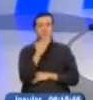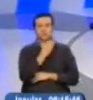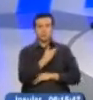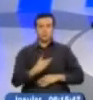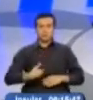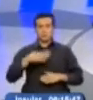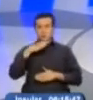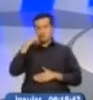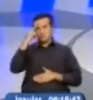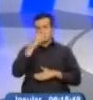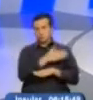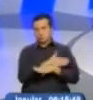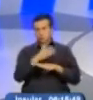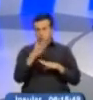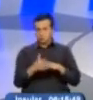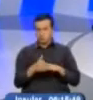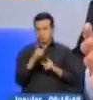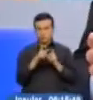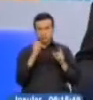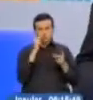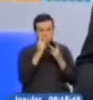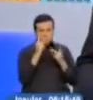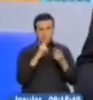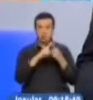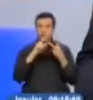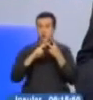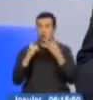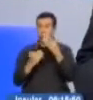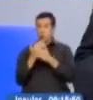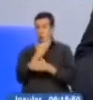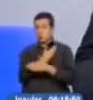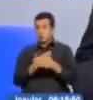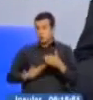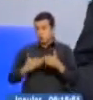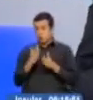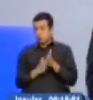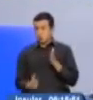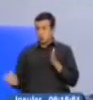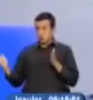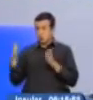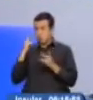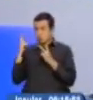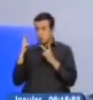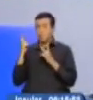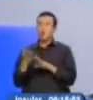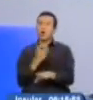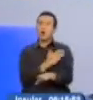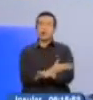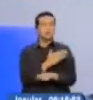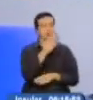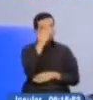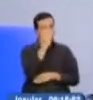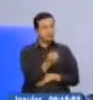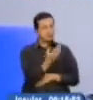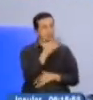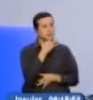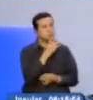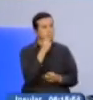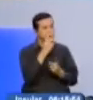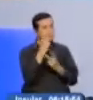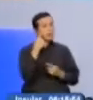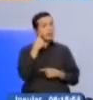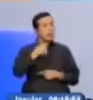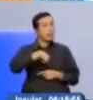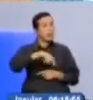gobierno y cuál es la percepción de cómo inicia el nuevo gobierno. Pero antes de entrar en materia, Santiago, muy buenos días, qué gusto verte a